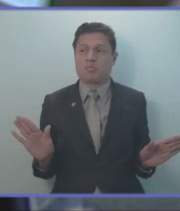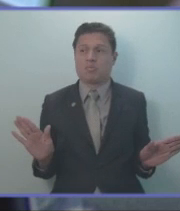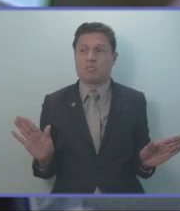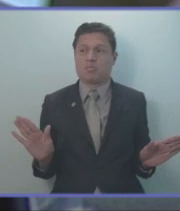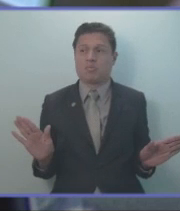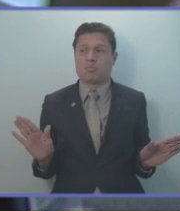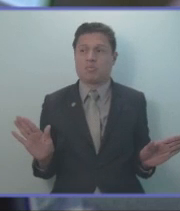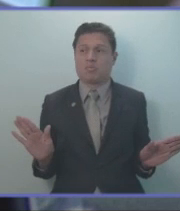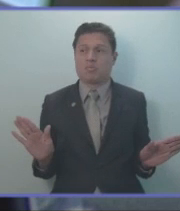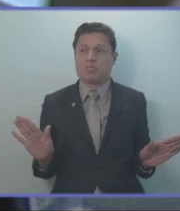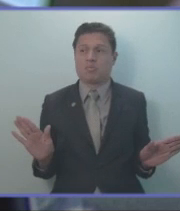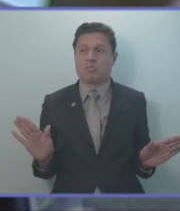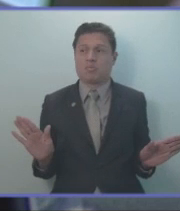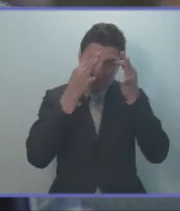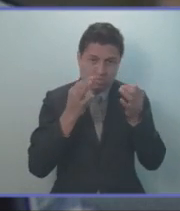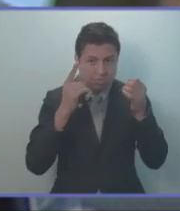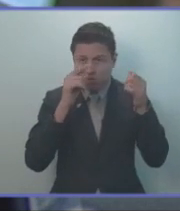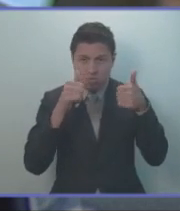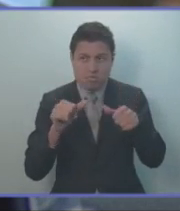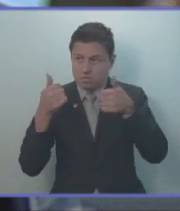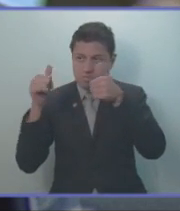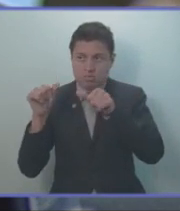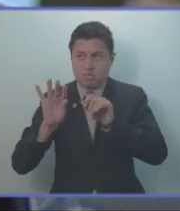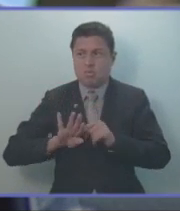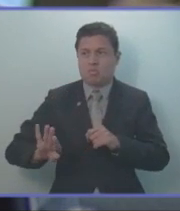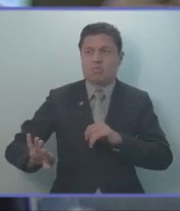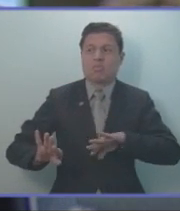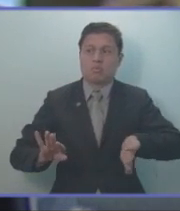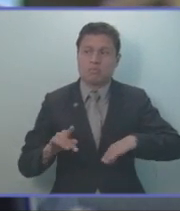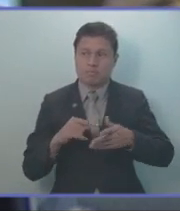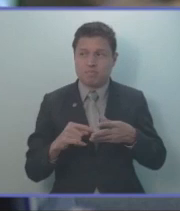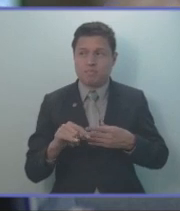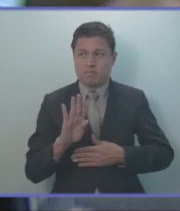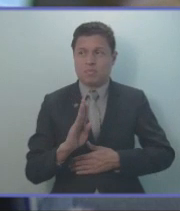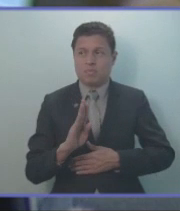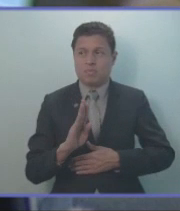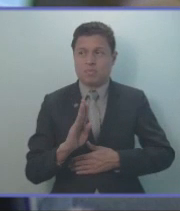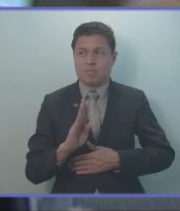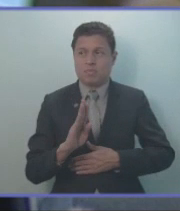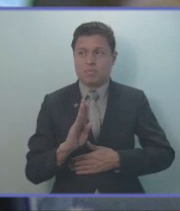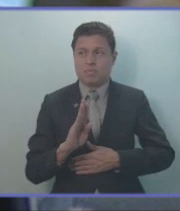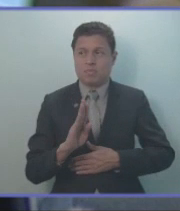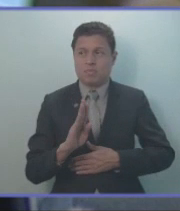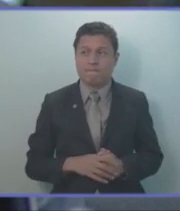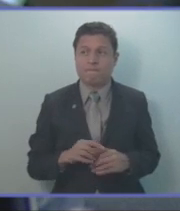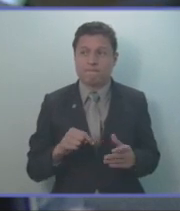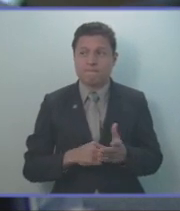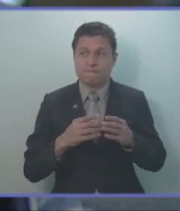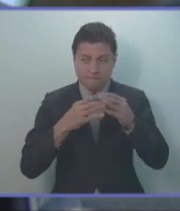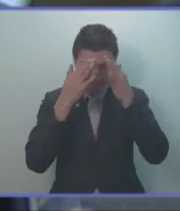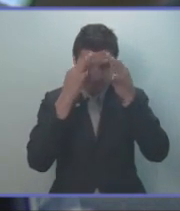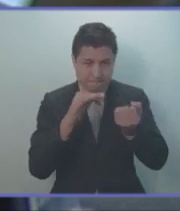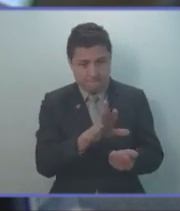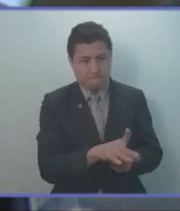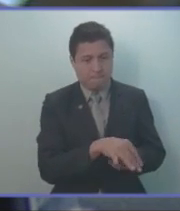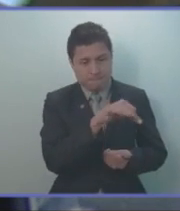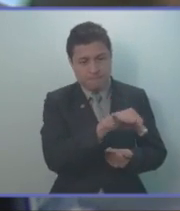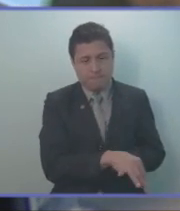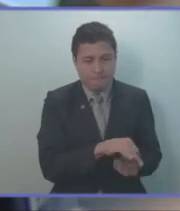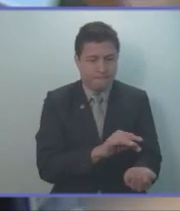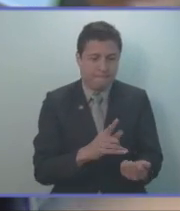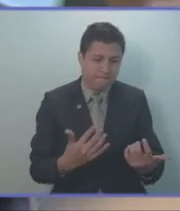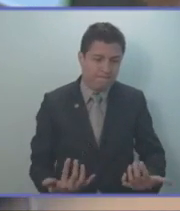en consecuencia no está aprobando ni rechazando. B. Este dictamen de archivo no encaja